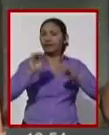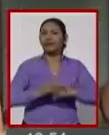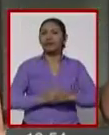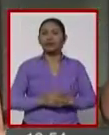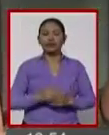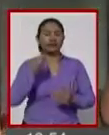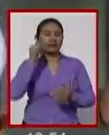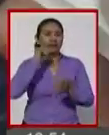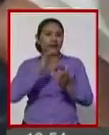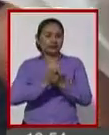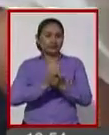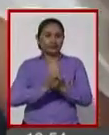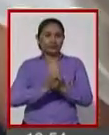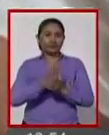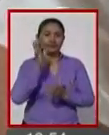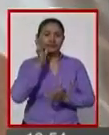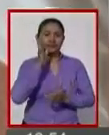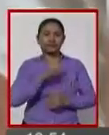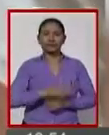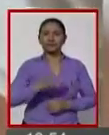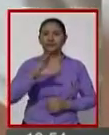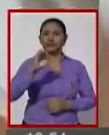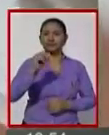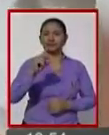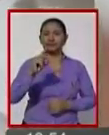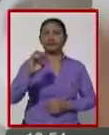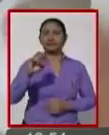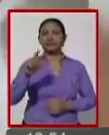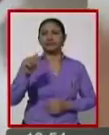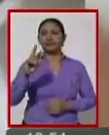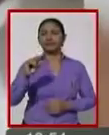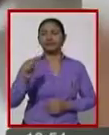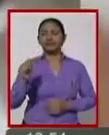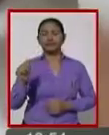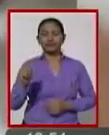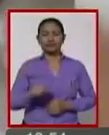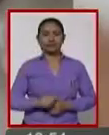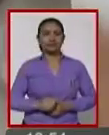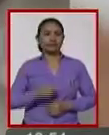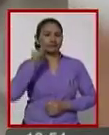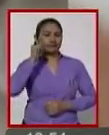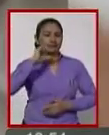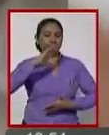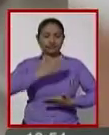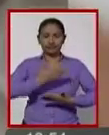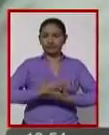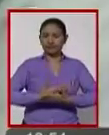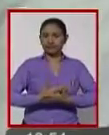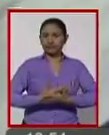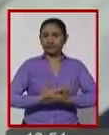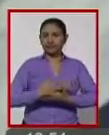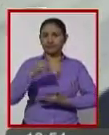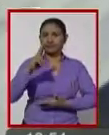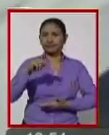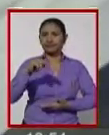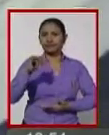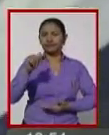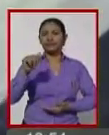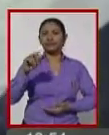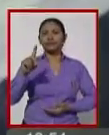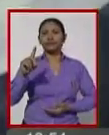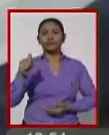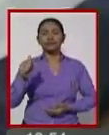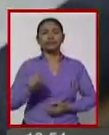Es casado con mi mamá se llama Candelaria Romero Limón. Yo soy su hija, Naida Raquel Fernández